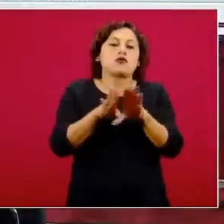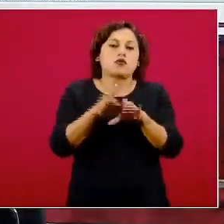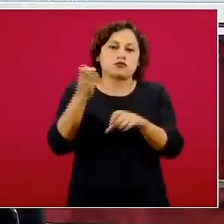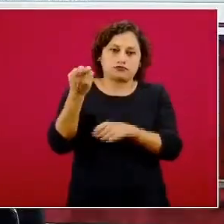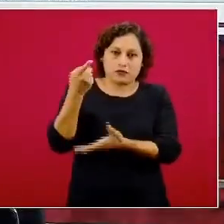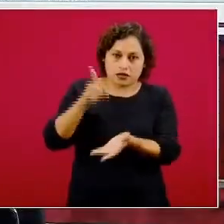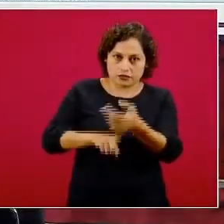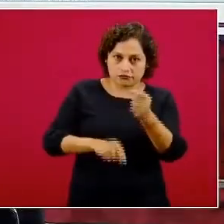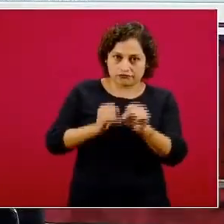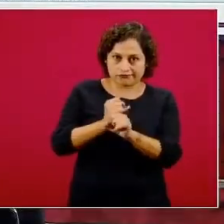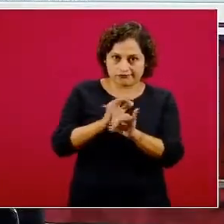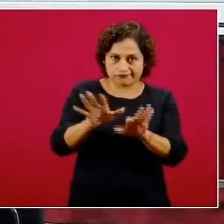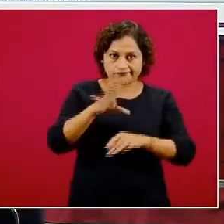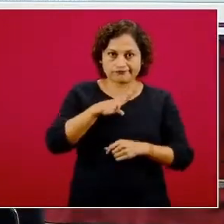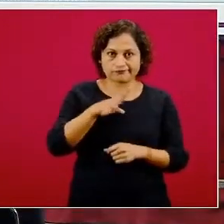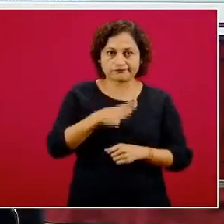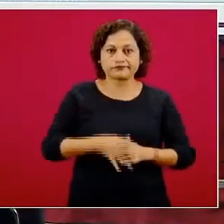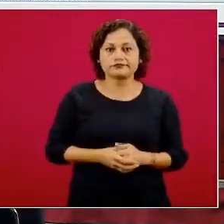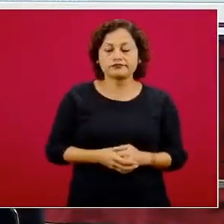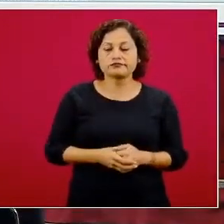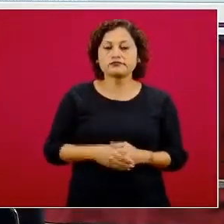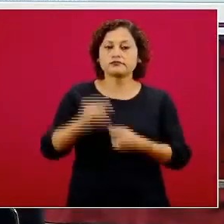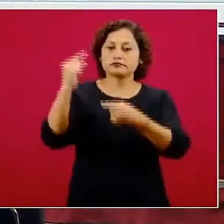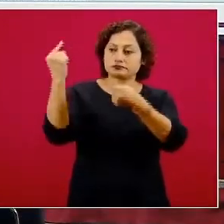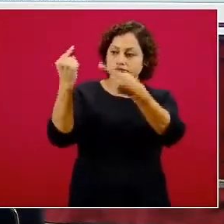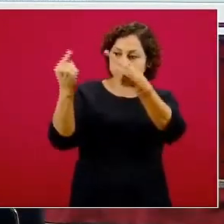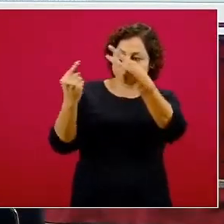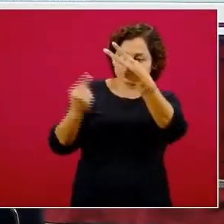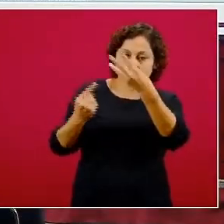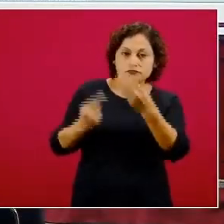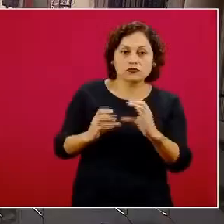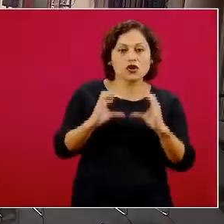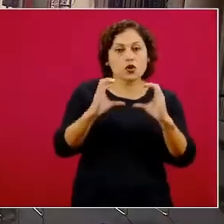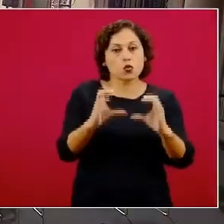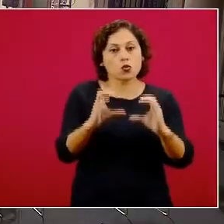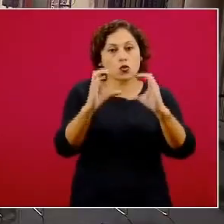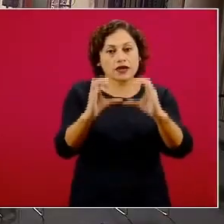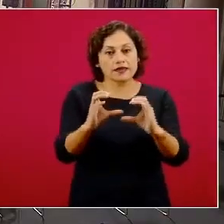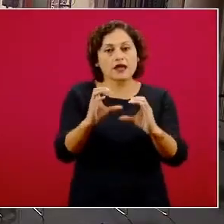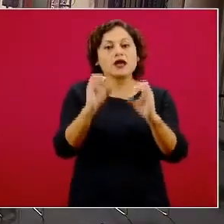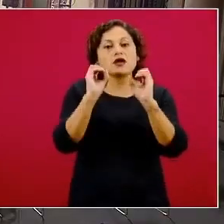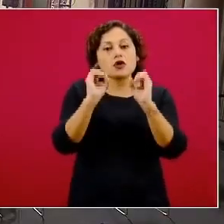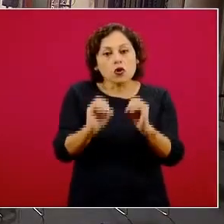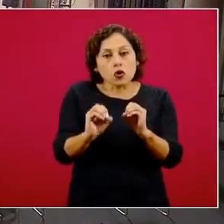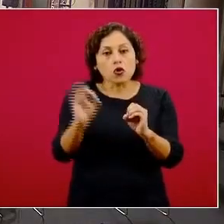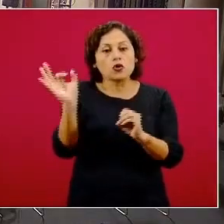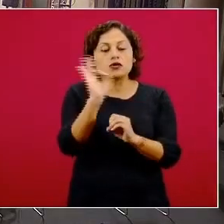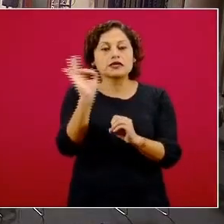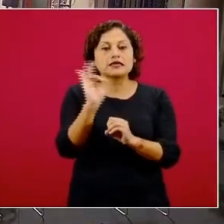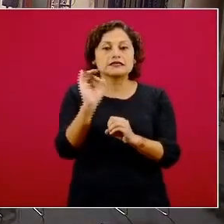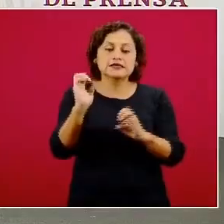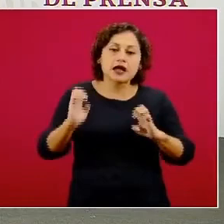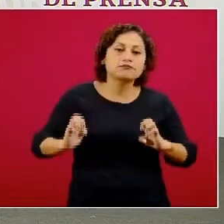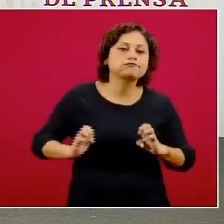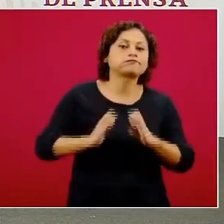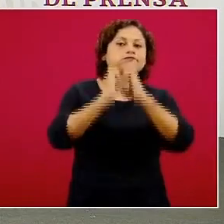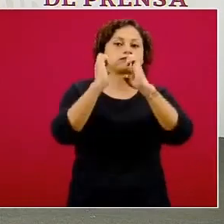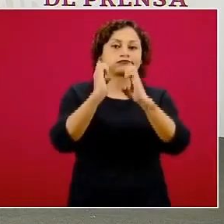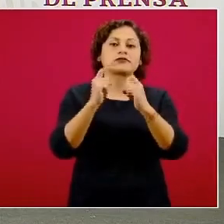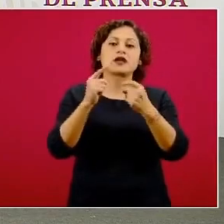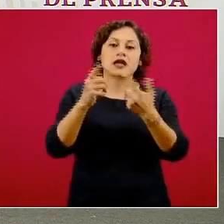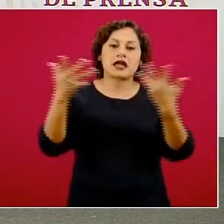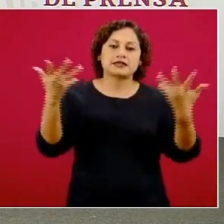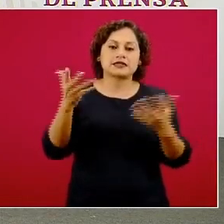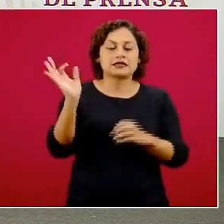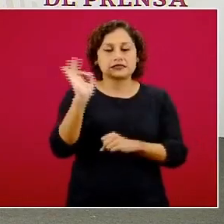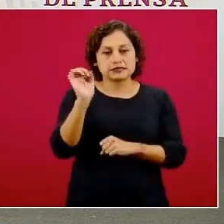permiten contar con las medidas preventivas y en su caso profilácticas que se tienen que realizar antes, durante